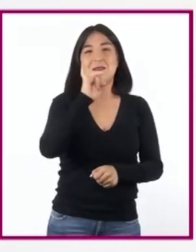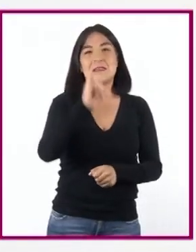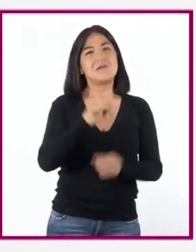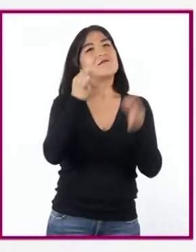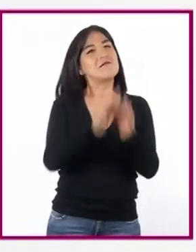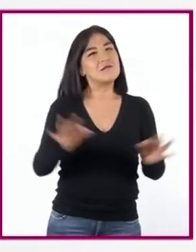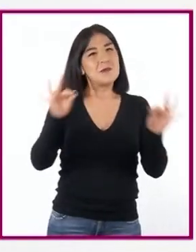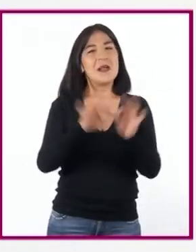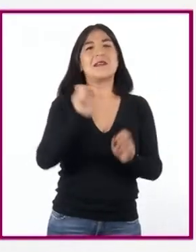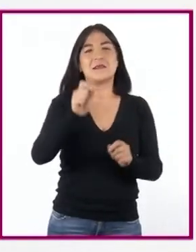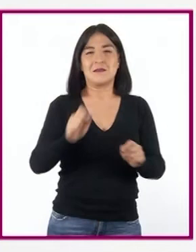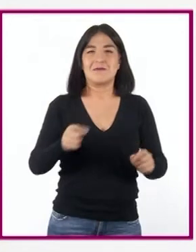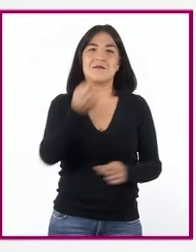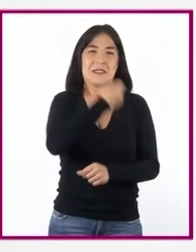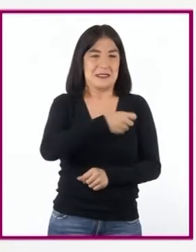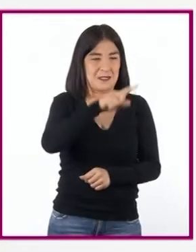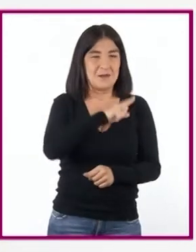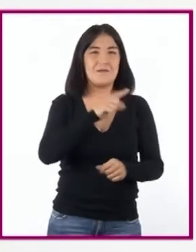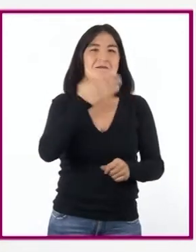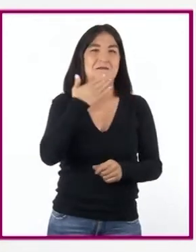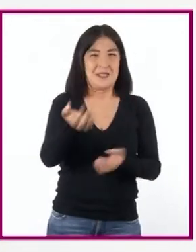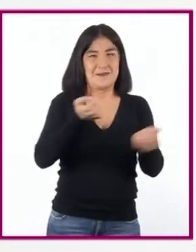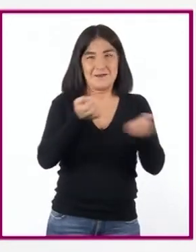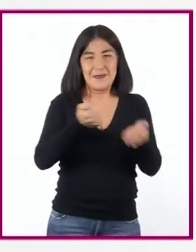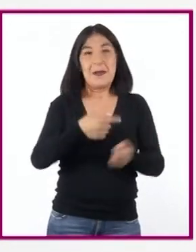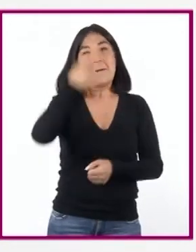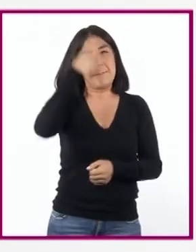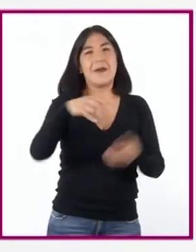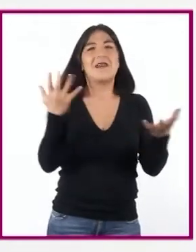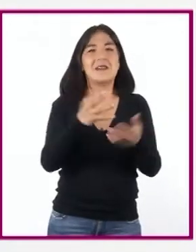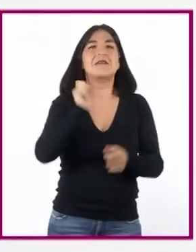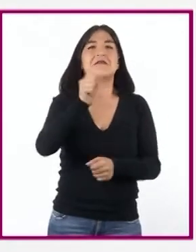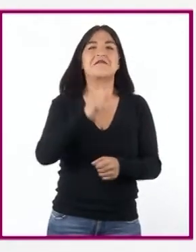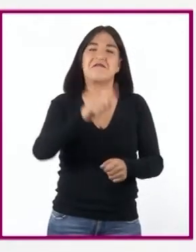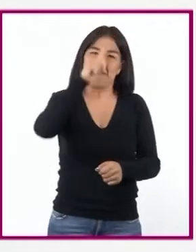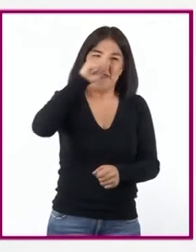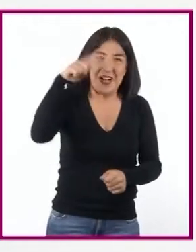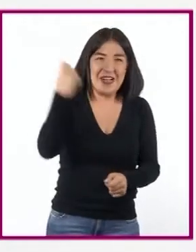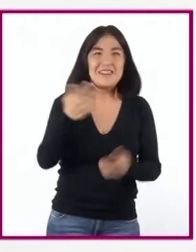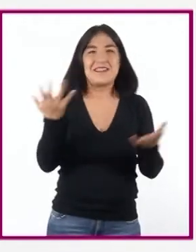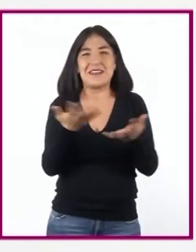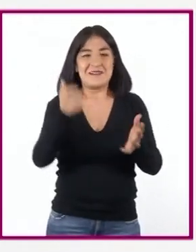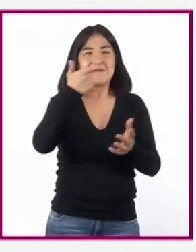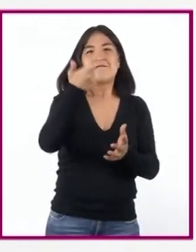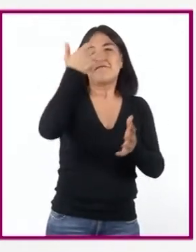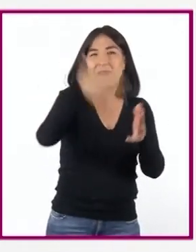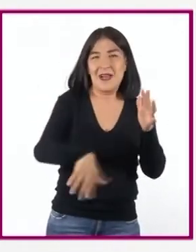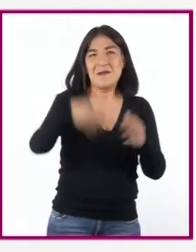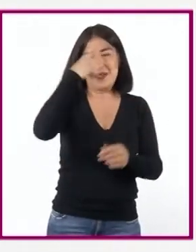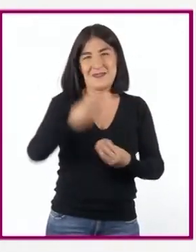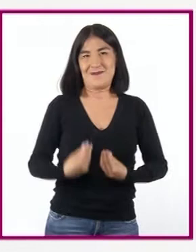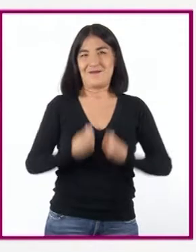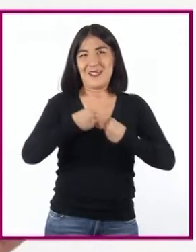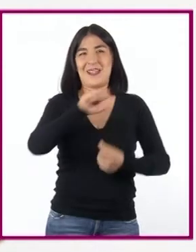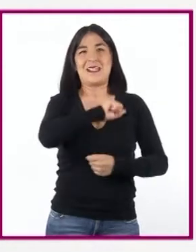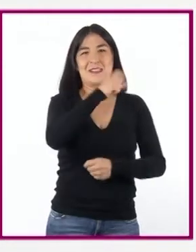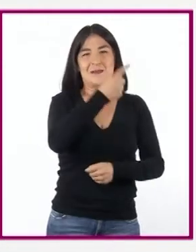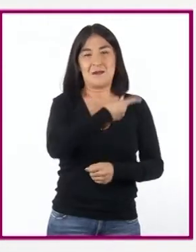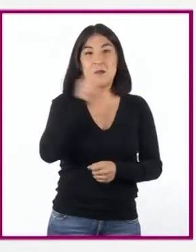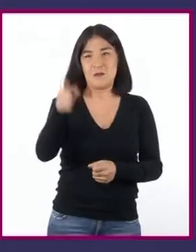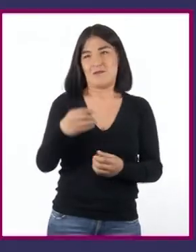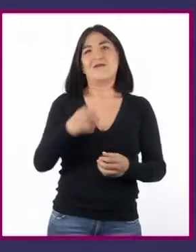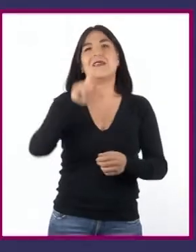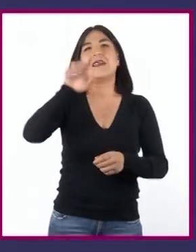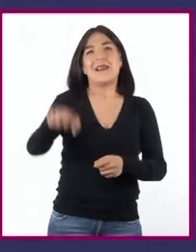hacer algo por nuestra salud ahora, ya que es la forma más fácil y barata de tener un estilo de vida saludable en una edad